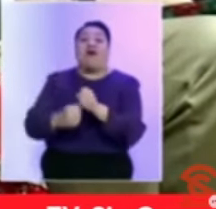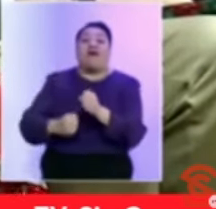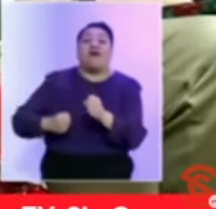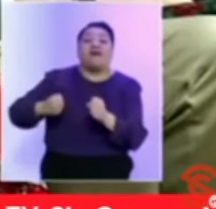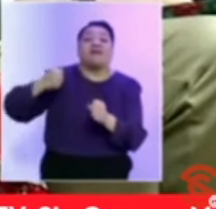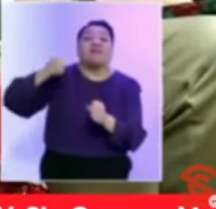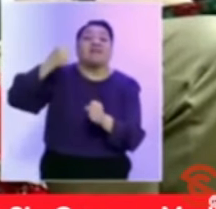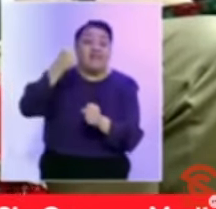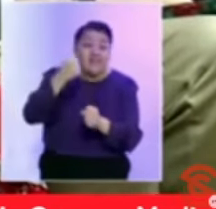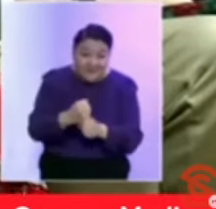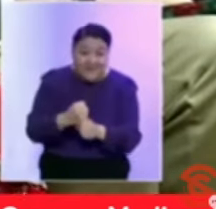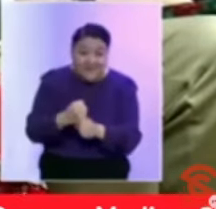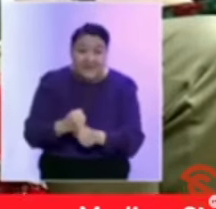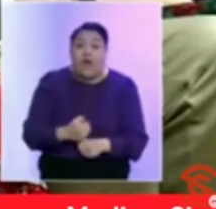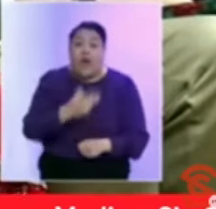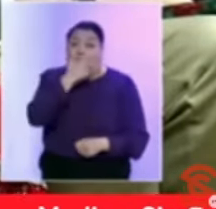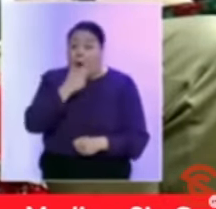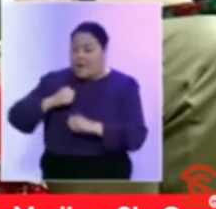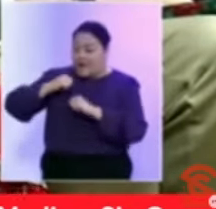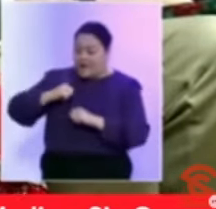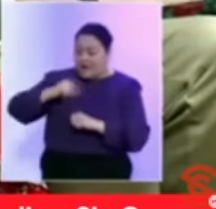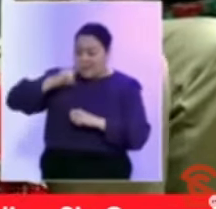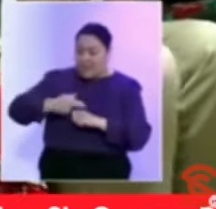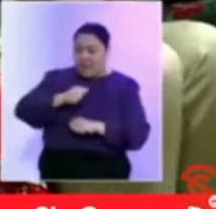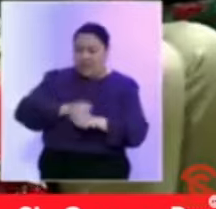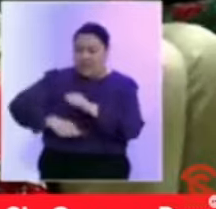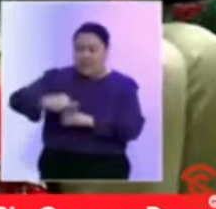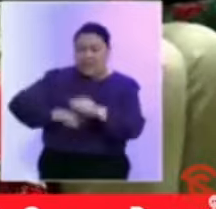65 hombres en el cargo